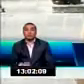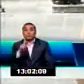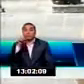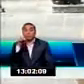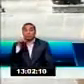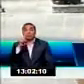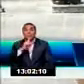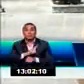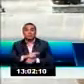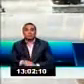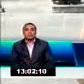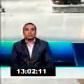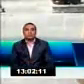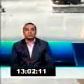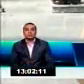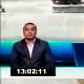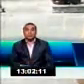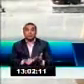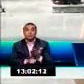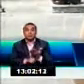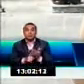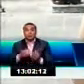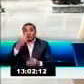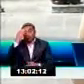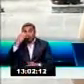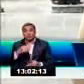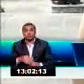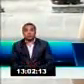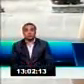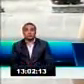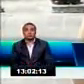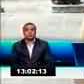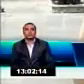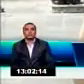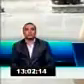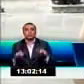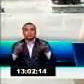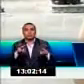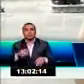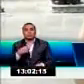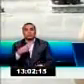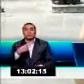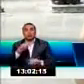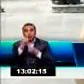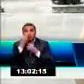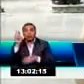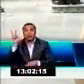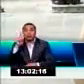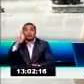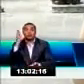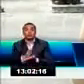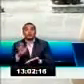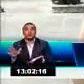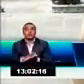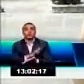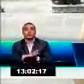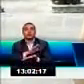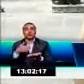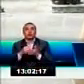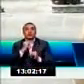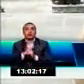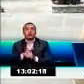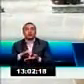Horas con un minuto. La ministra de Educación, Montserrat Kramer, además informó que desde este viernes se suspenden las clases en todas las